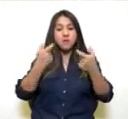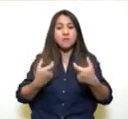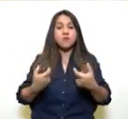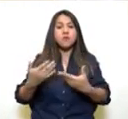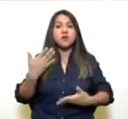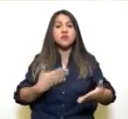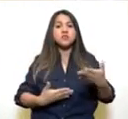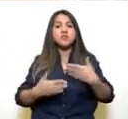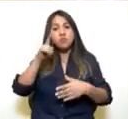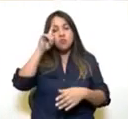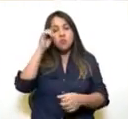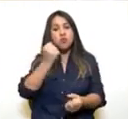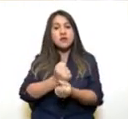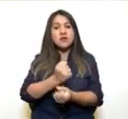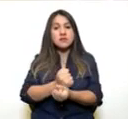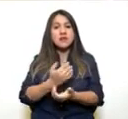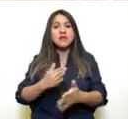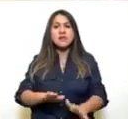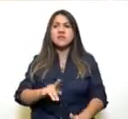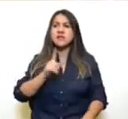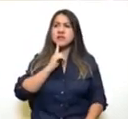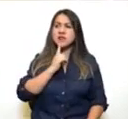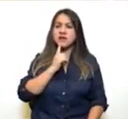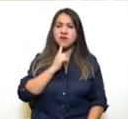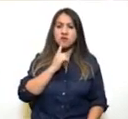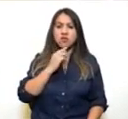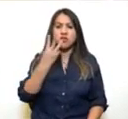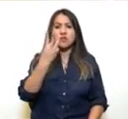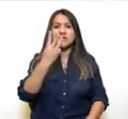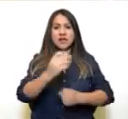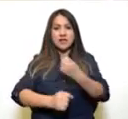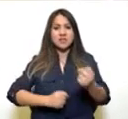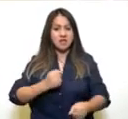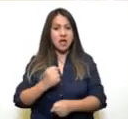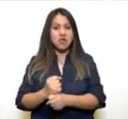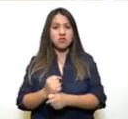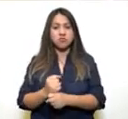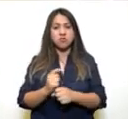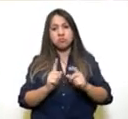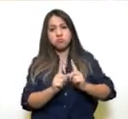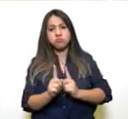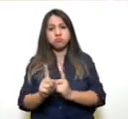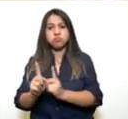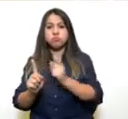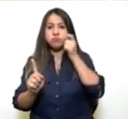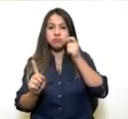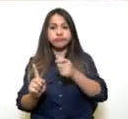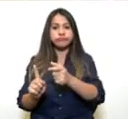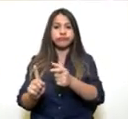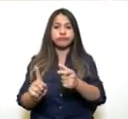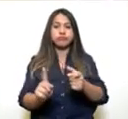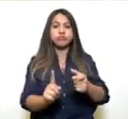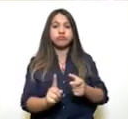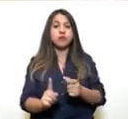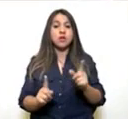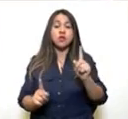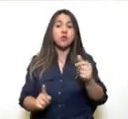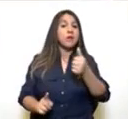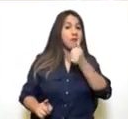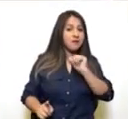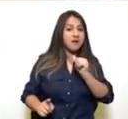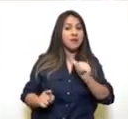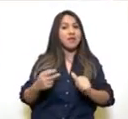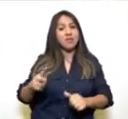y llevo prácticamente tres años con protección policial no es privada es de